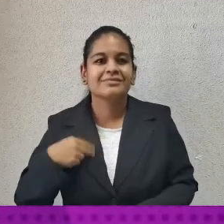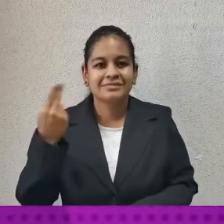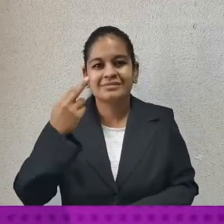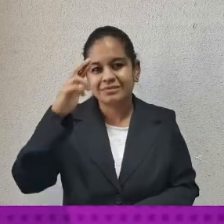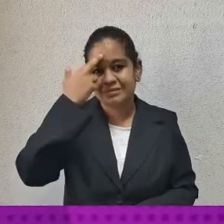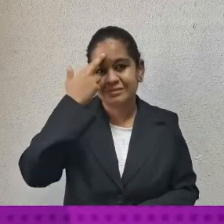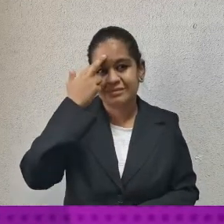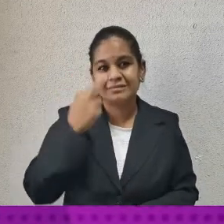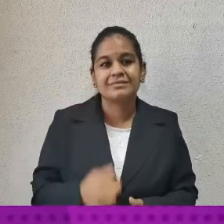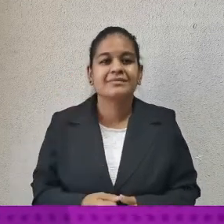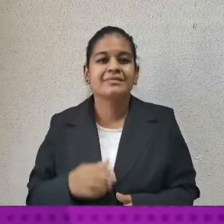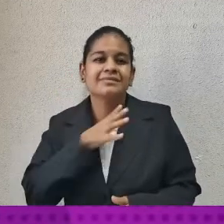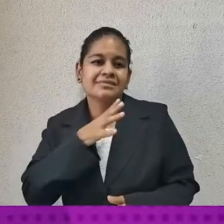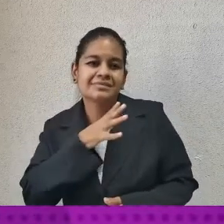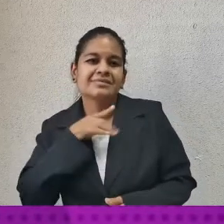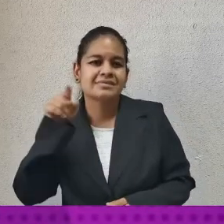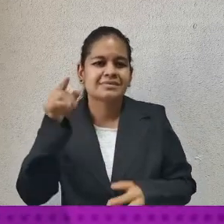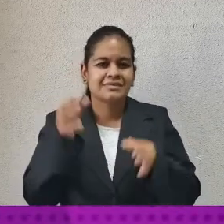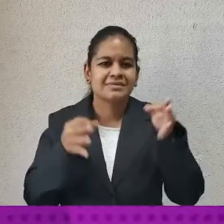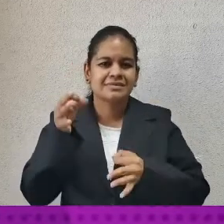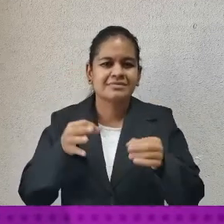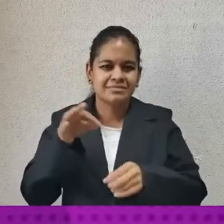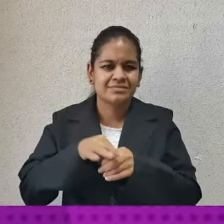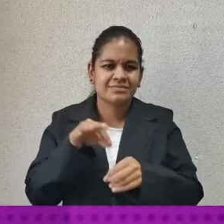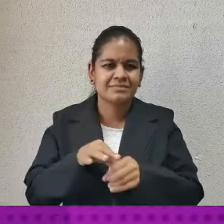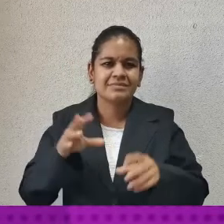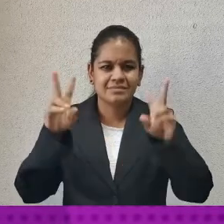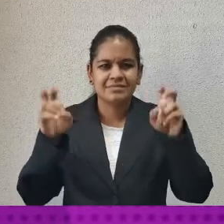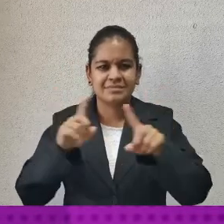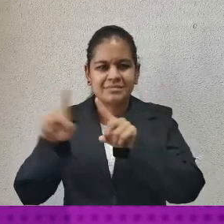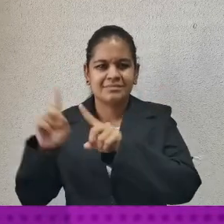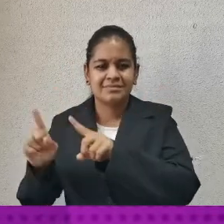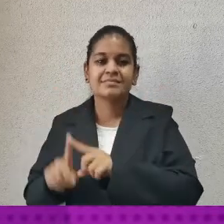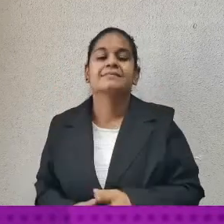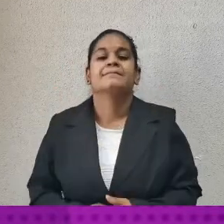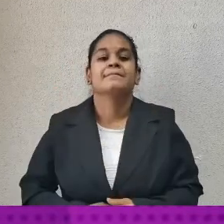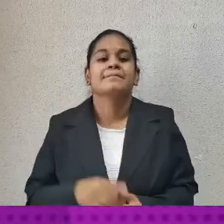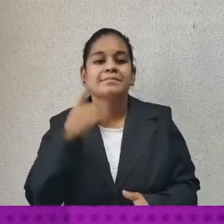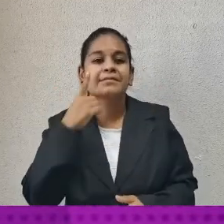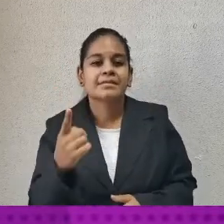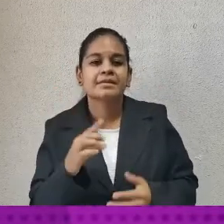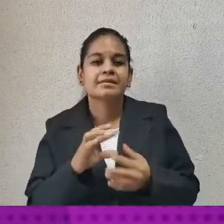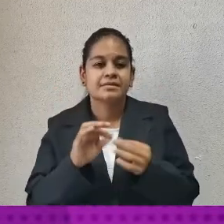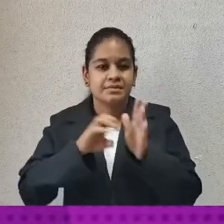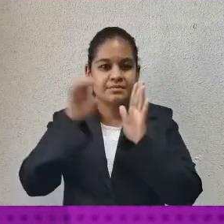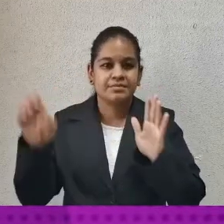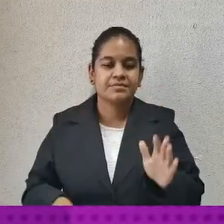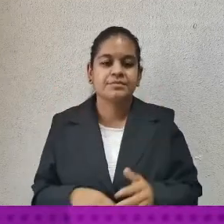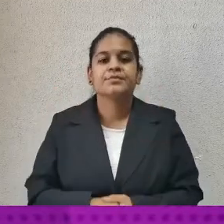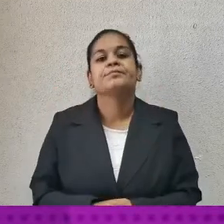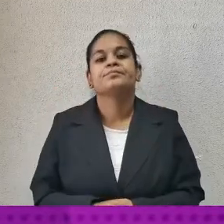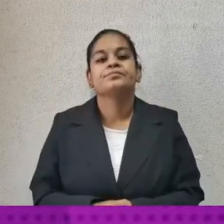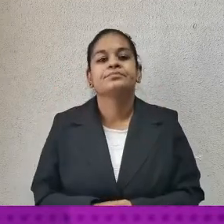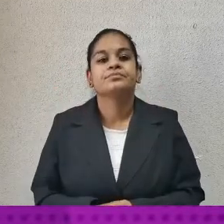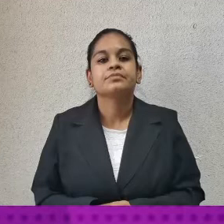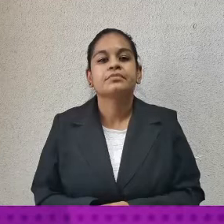otros temas que también conocen los tribunales locales y las salas regionales. Te puedo poner, por ejemplo, que cuando no